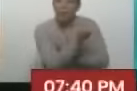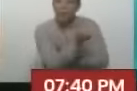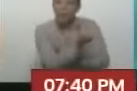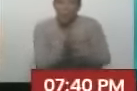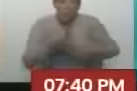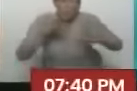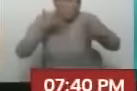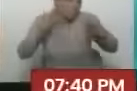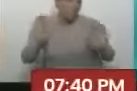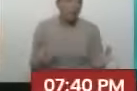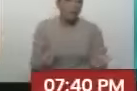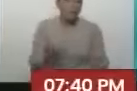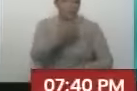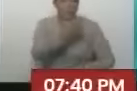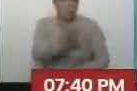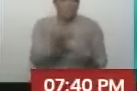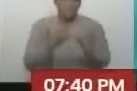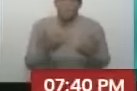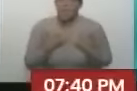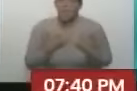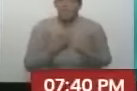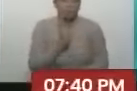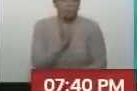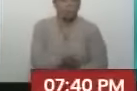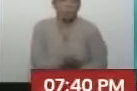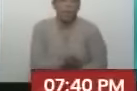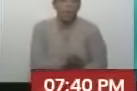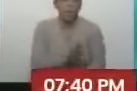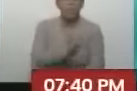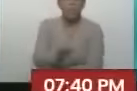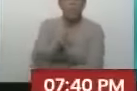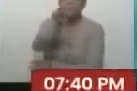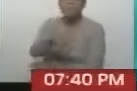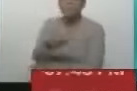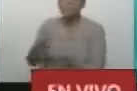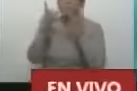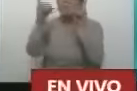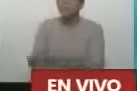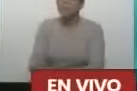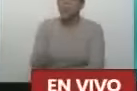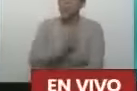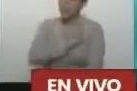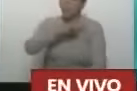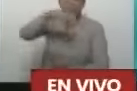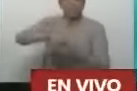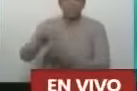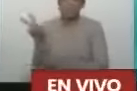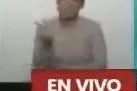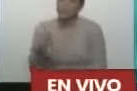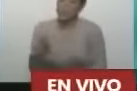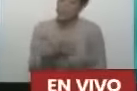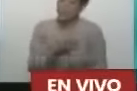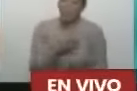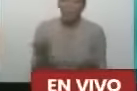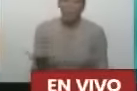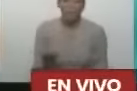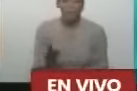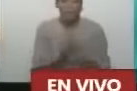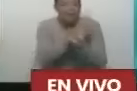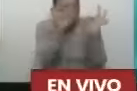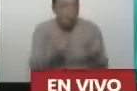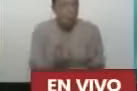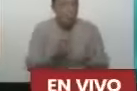así autodenominado tribunal extranjero a señalar asuntos que solamente nos corresponden a los venezolanos y a las venezolanas Esta es una especie